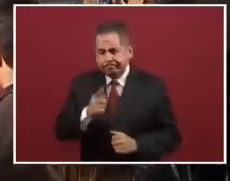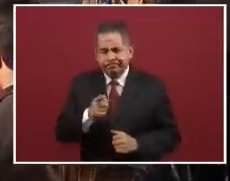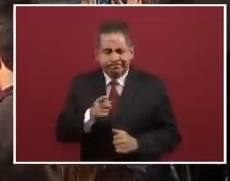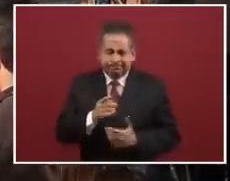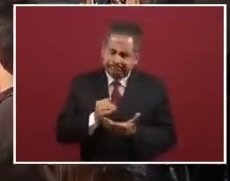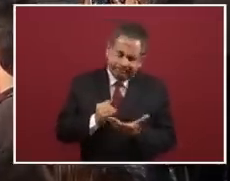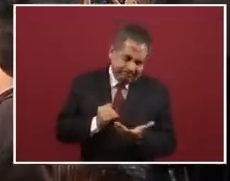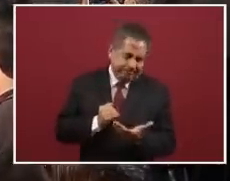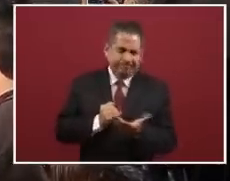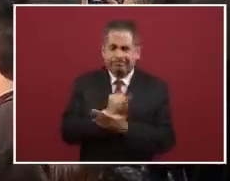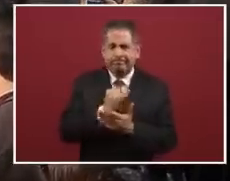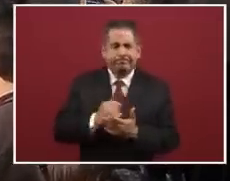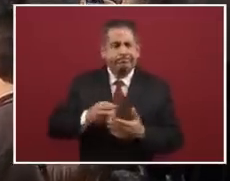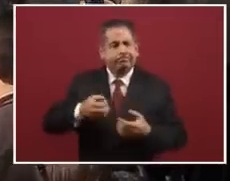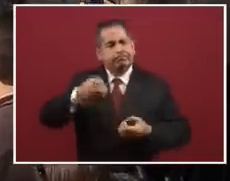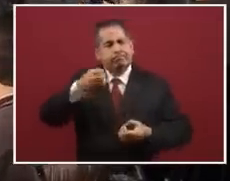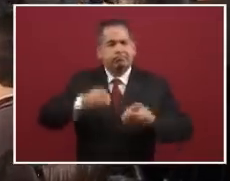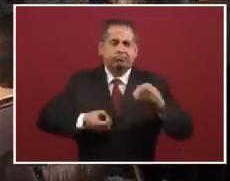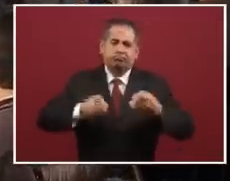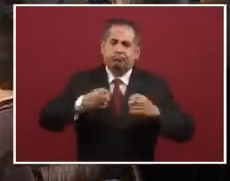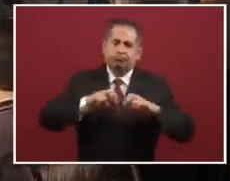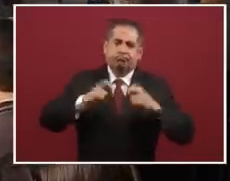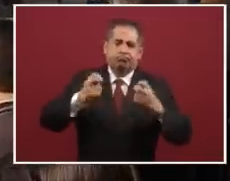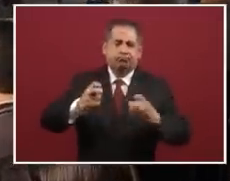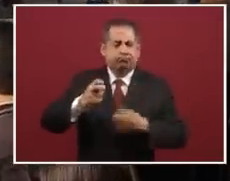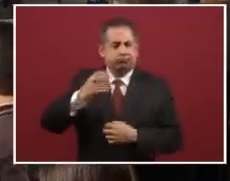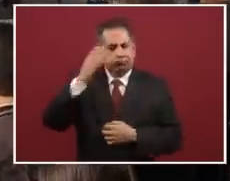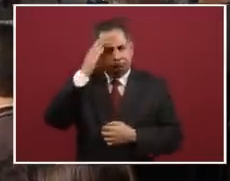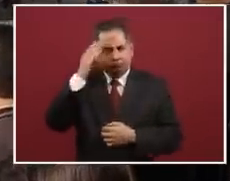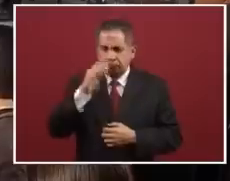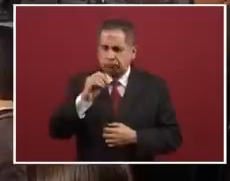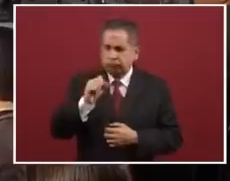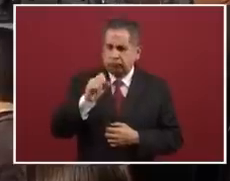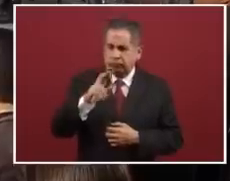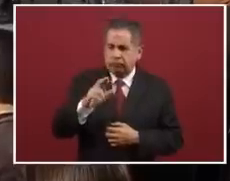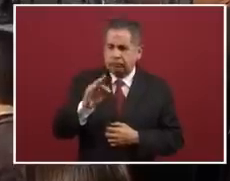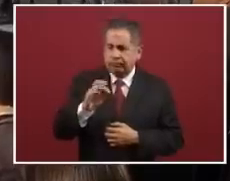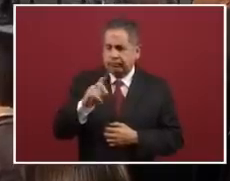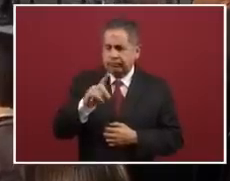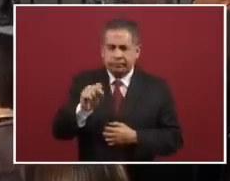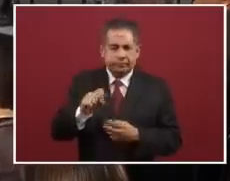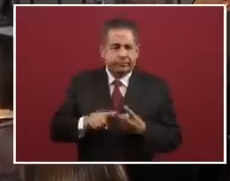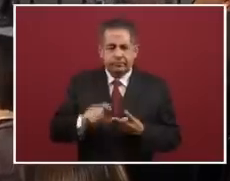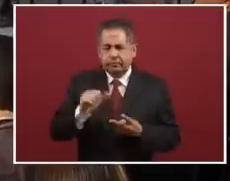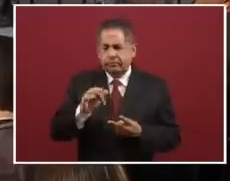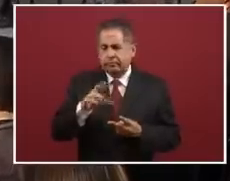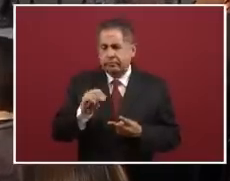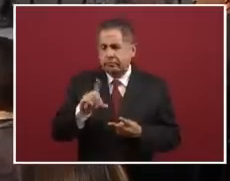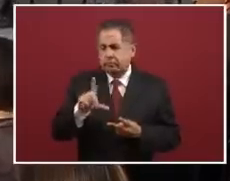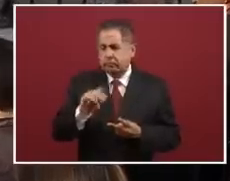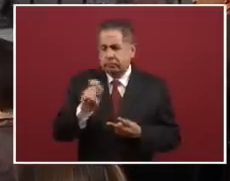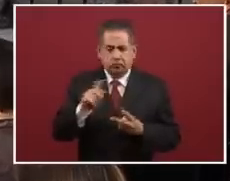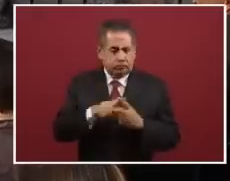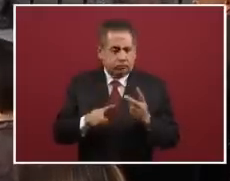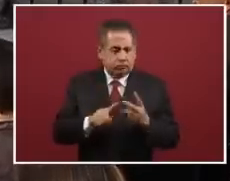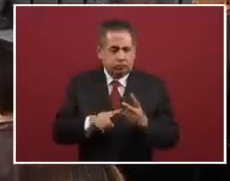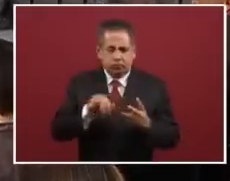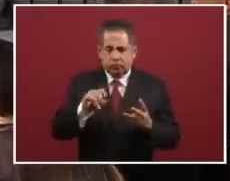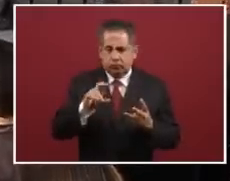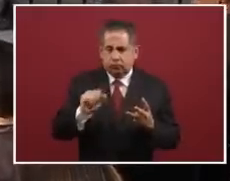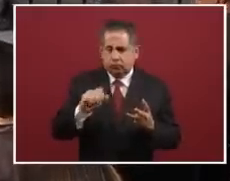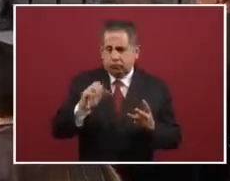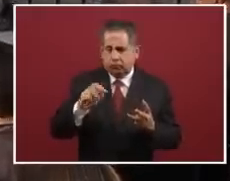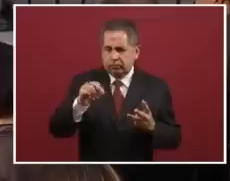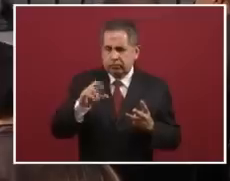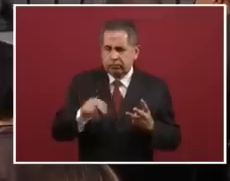Decisión de los jueces Óscar Fernando Hernández Bautista, Alfredo Enrique Báez López, Jorge Arturo